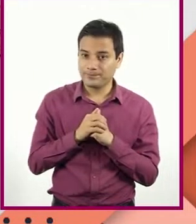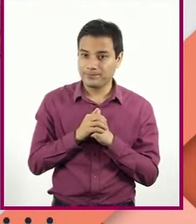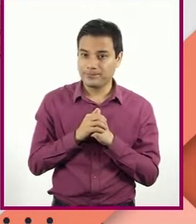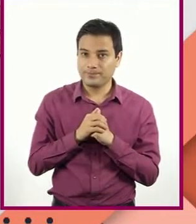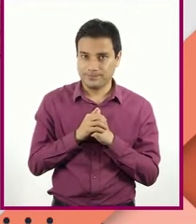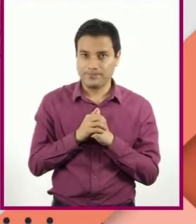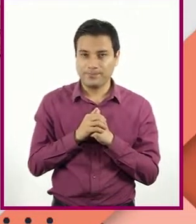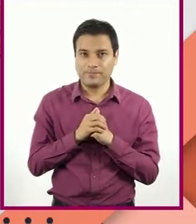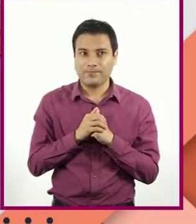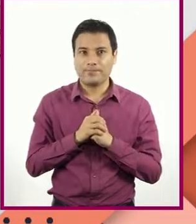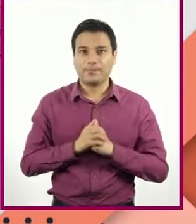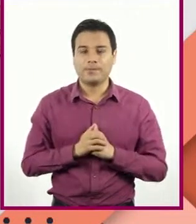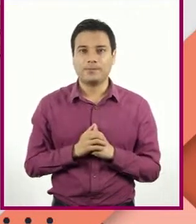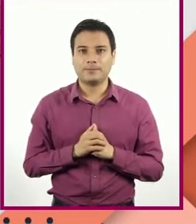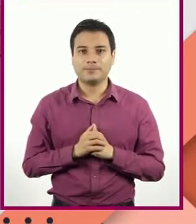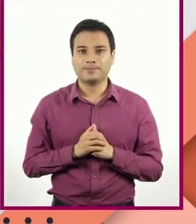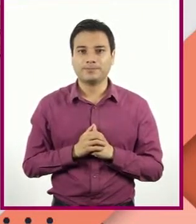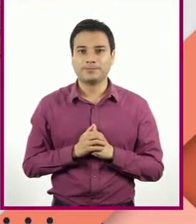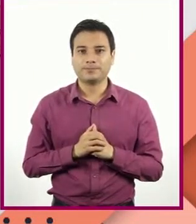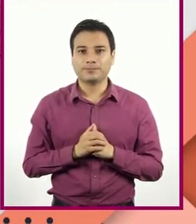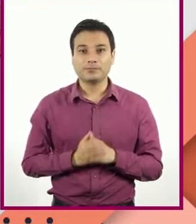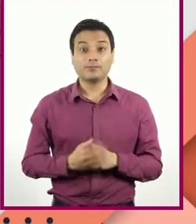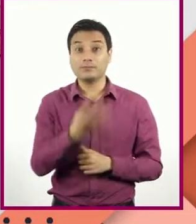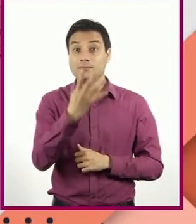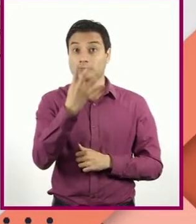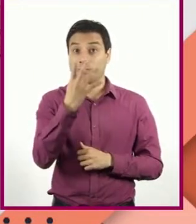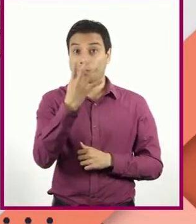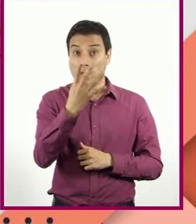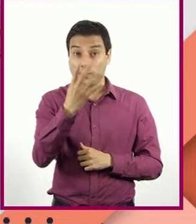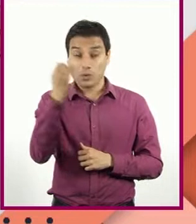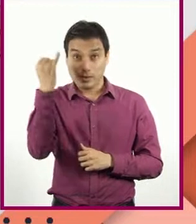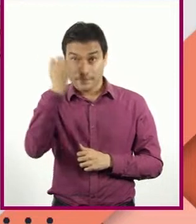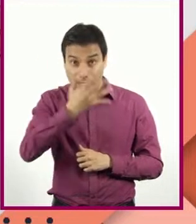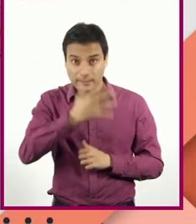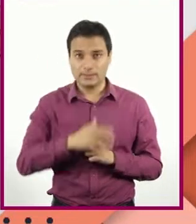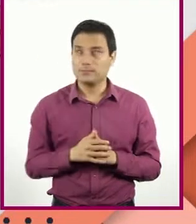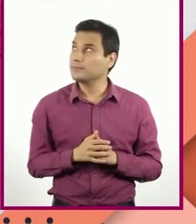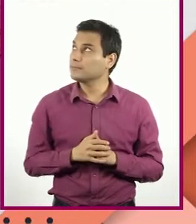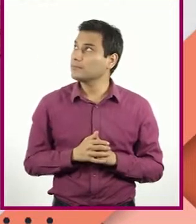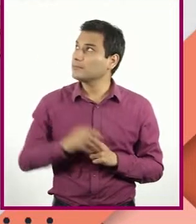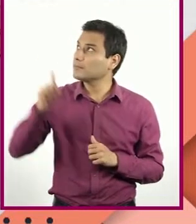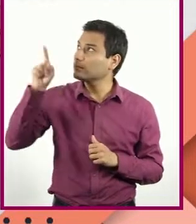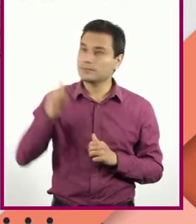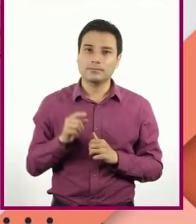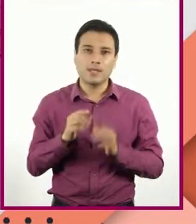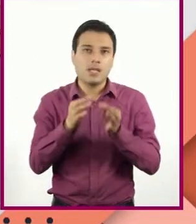pueden considerar que con estas 4 viñetas se narra lo más importante.